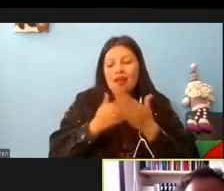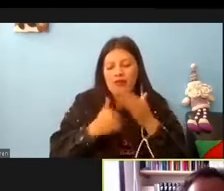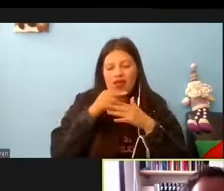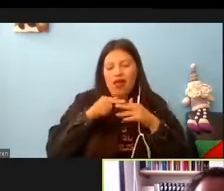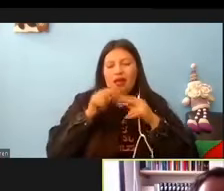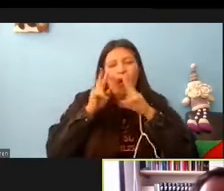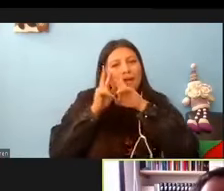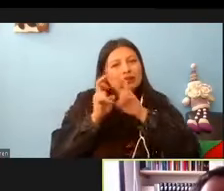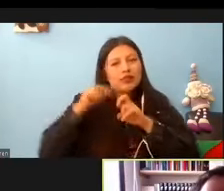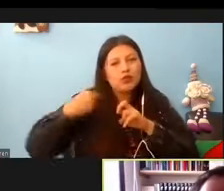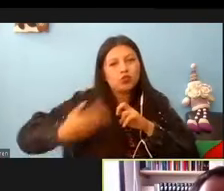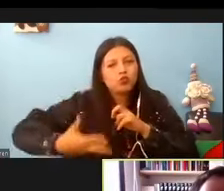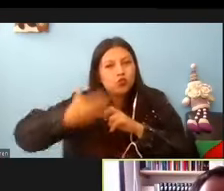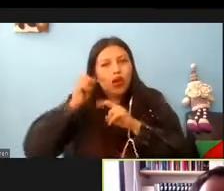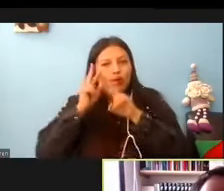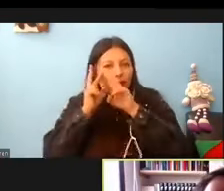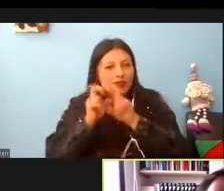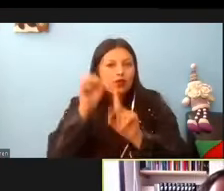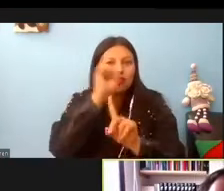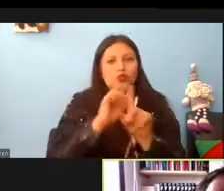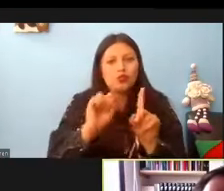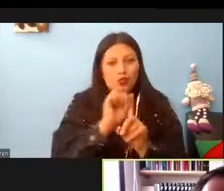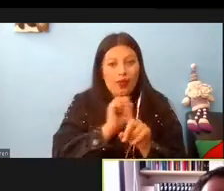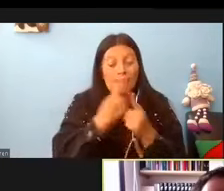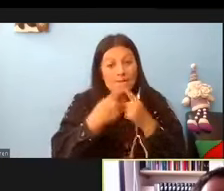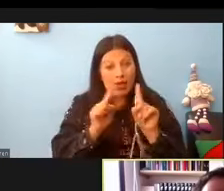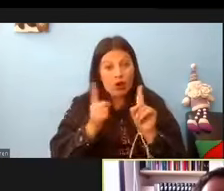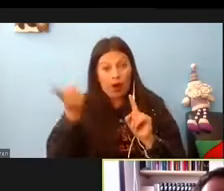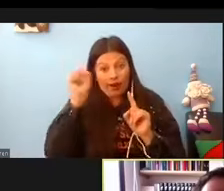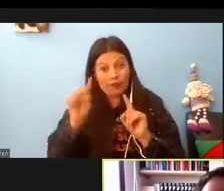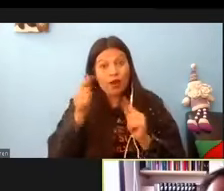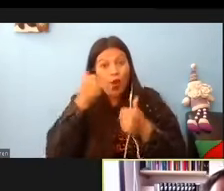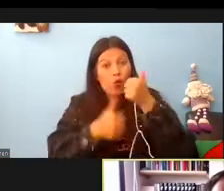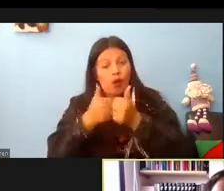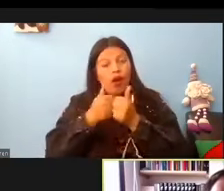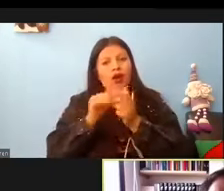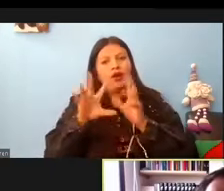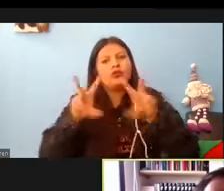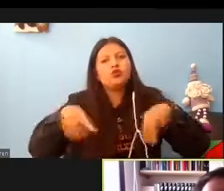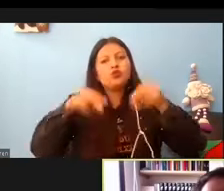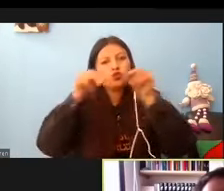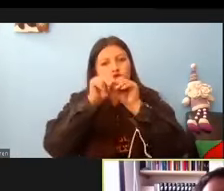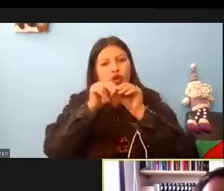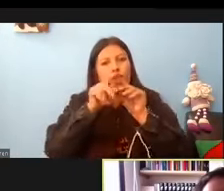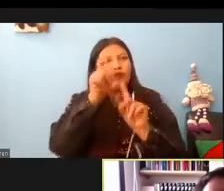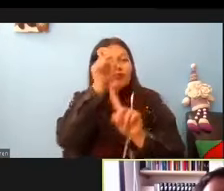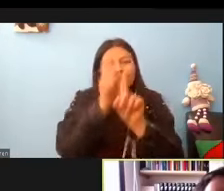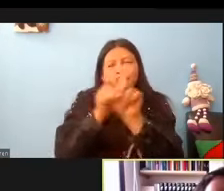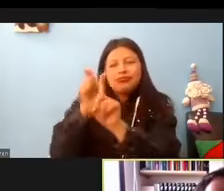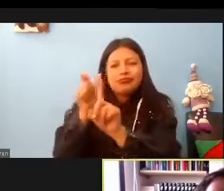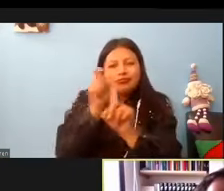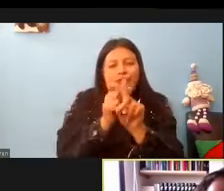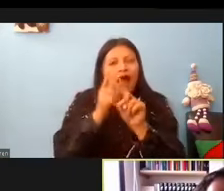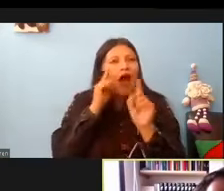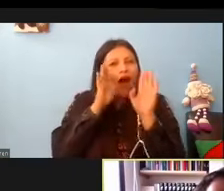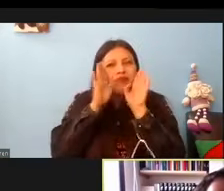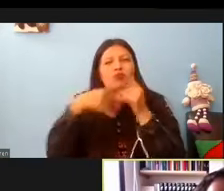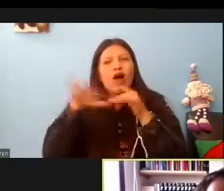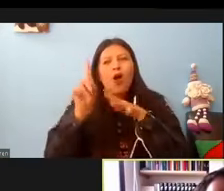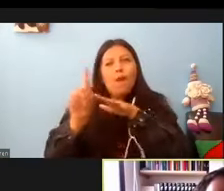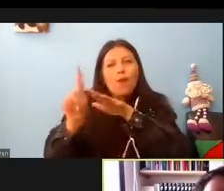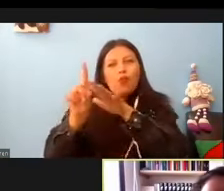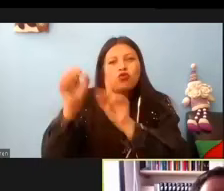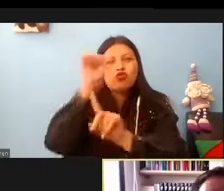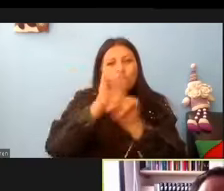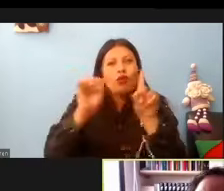investigación histórica, la investigación social, pero también desde la sociedad civil y los movimientos sociales en torno a estos temas pues,